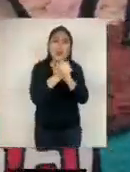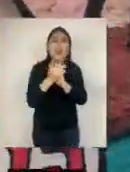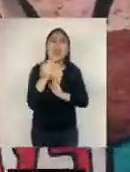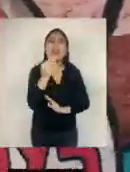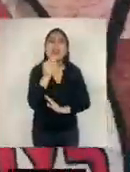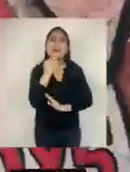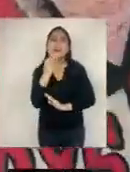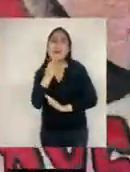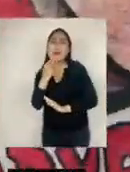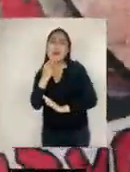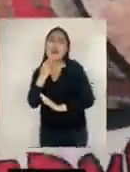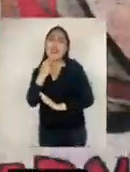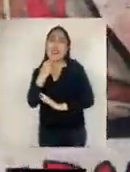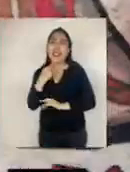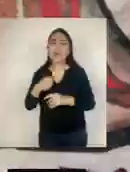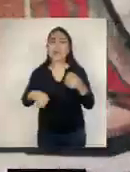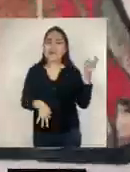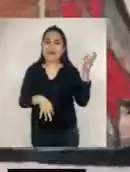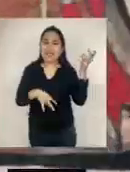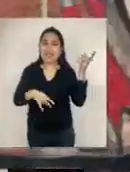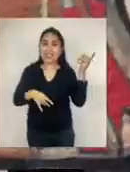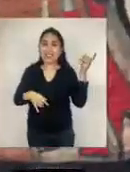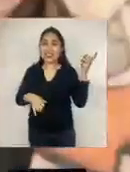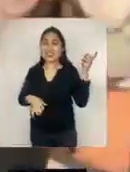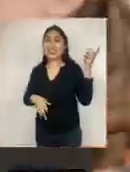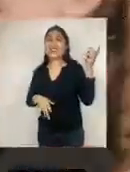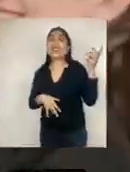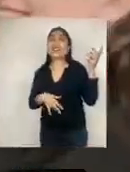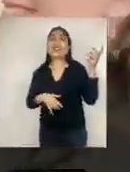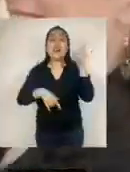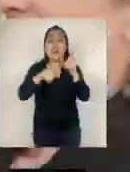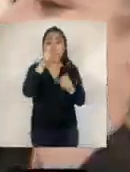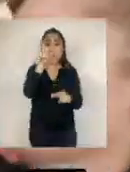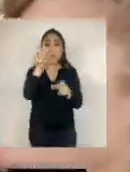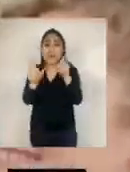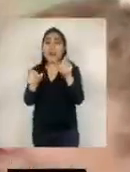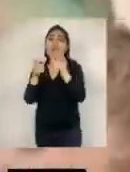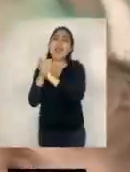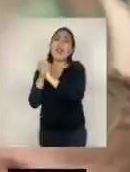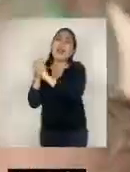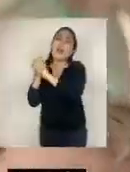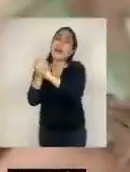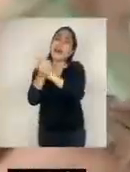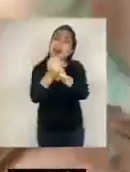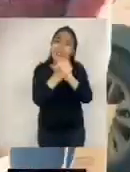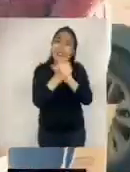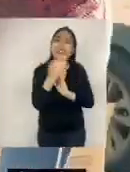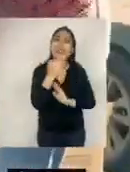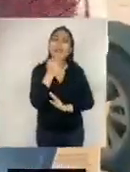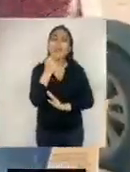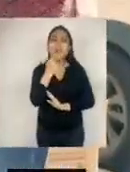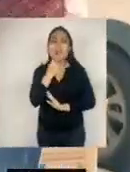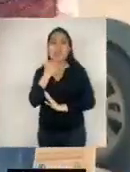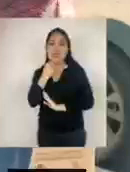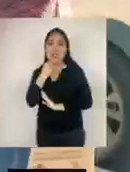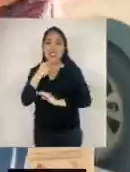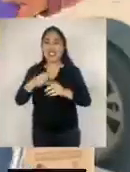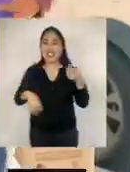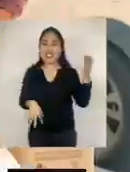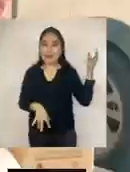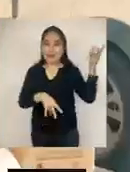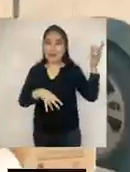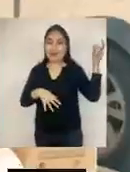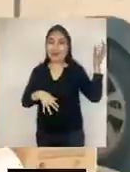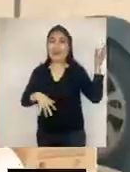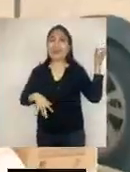Ponce dice, la cueca del apruebo se agradece, gran trabajo colectivo, con chicha y empanada, más ganas dan de aprobar,